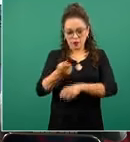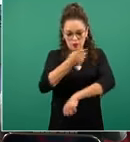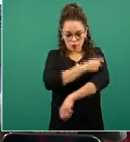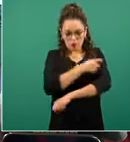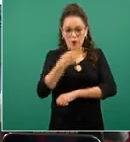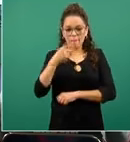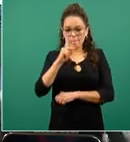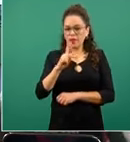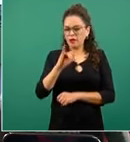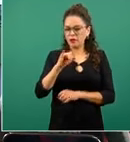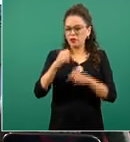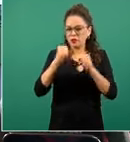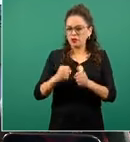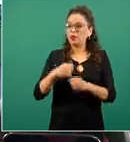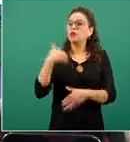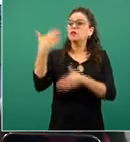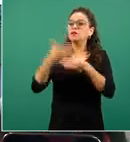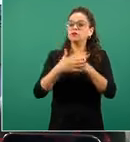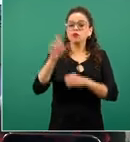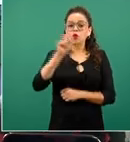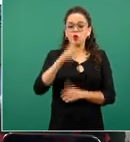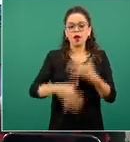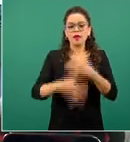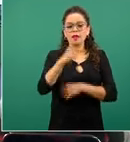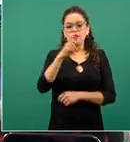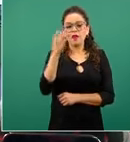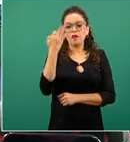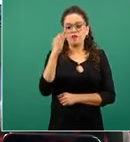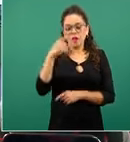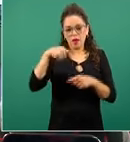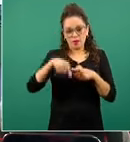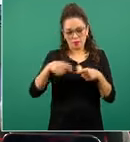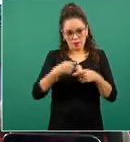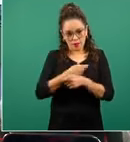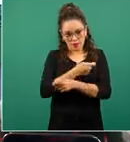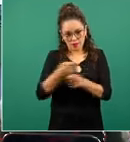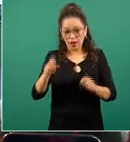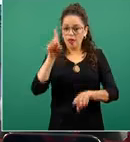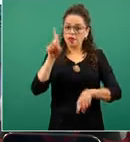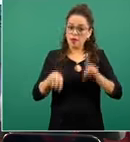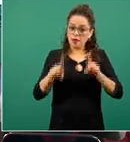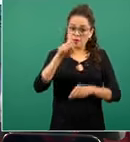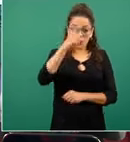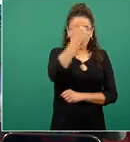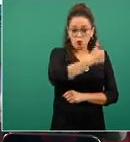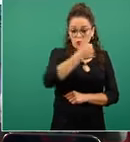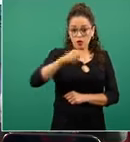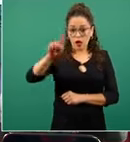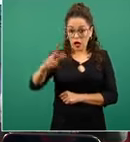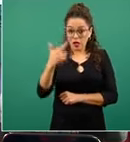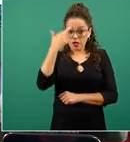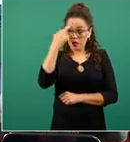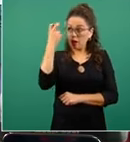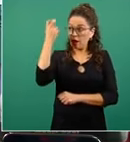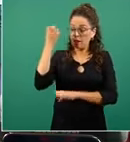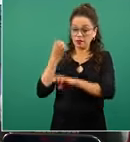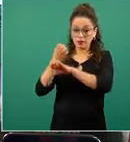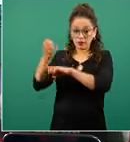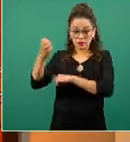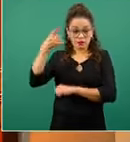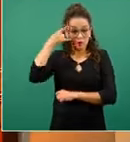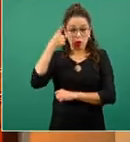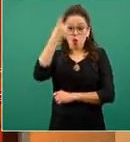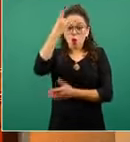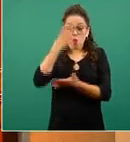recibirla a partir de la quincena de febrero en adelante, en la medida que cada uno de ellos, recordando que también en Campeche la vacunación no fue un solo